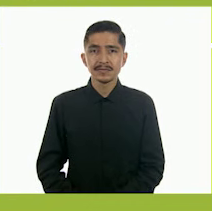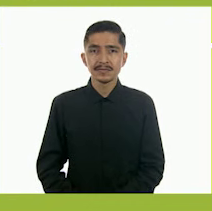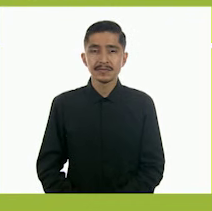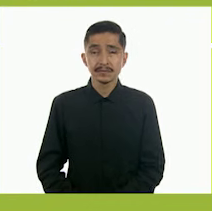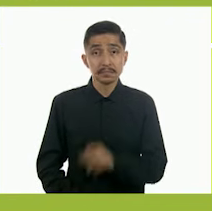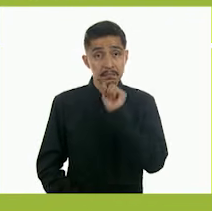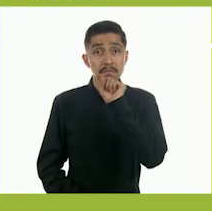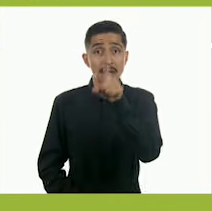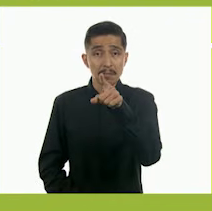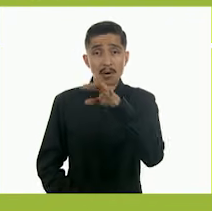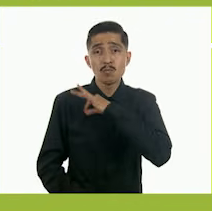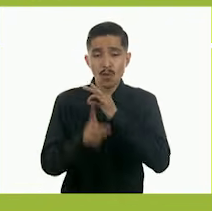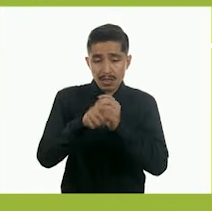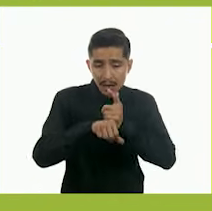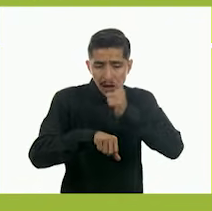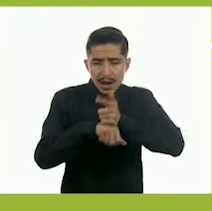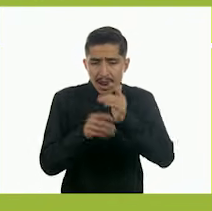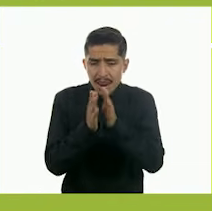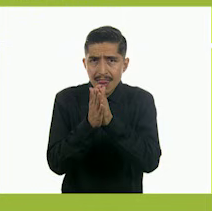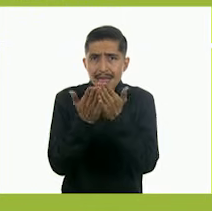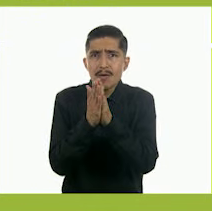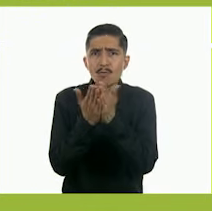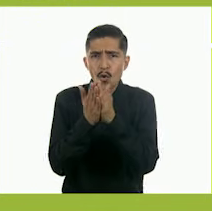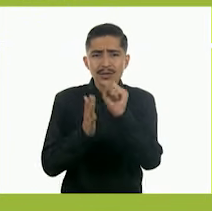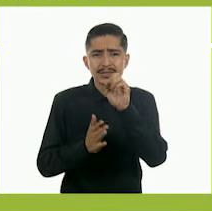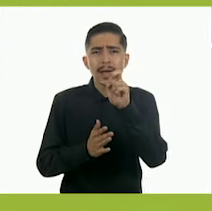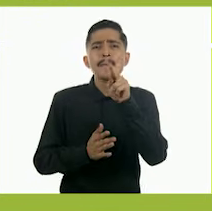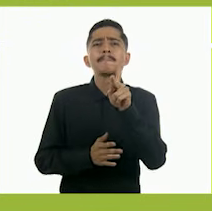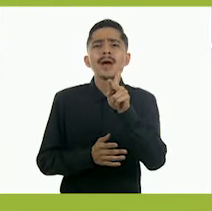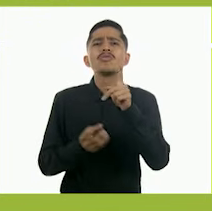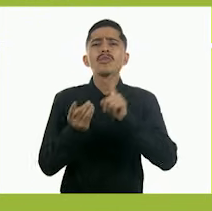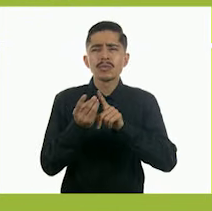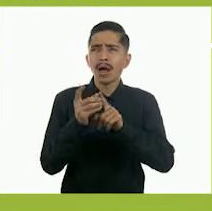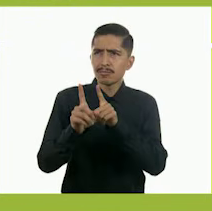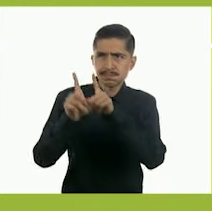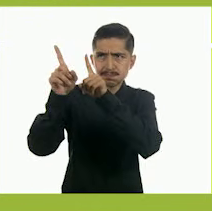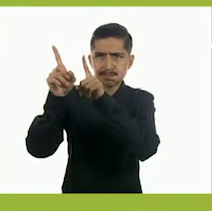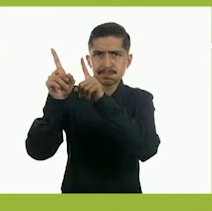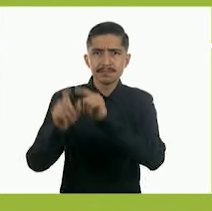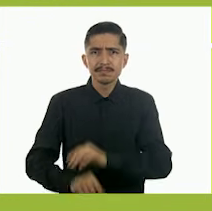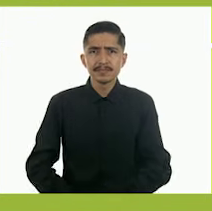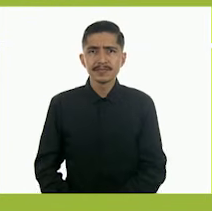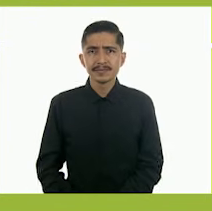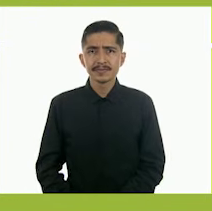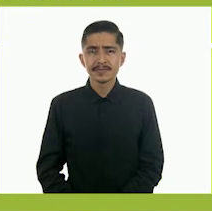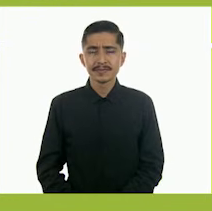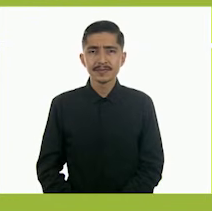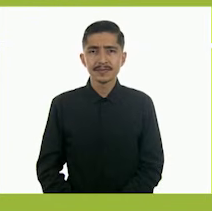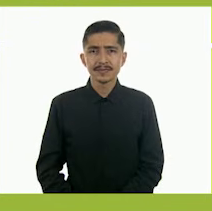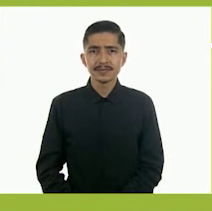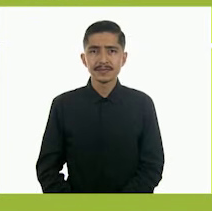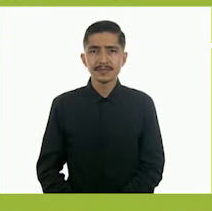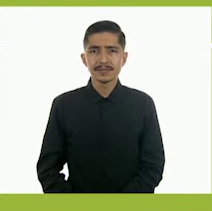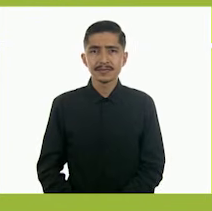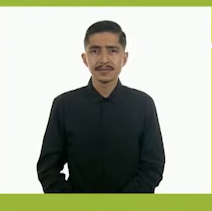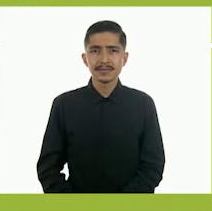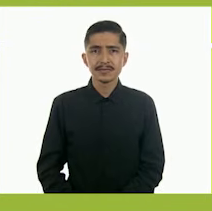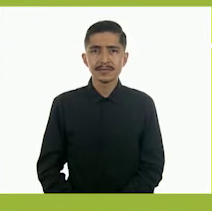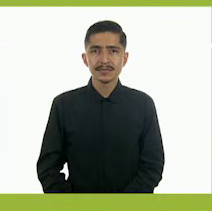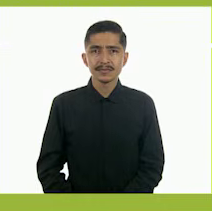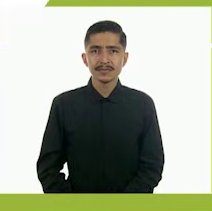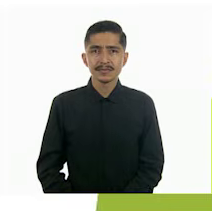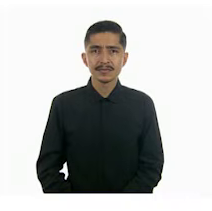También puedes encontrar los libros de texto en la página conalitej.c.gov.mx.